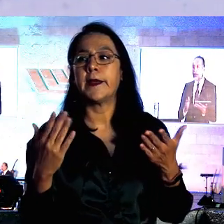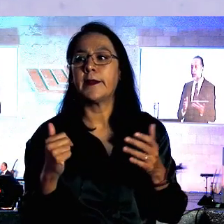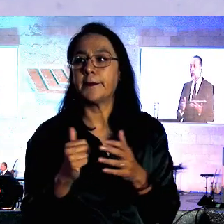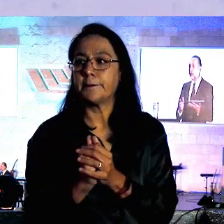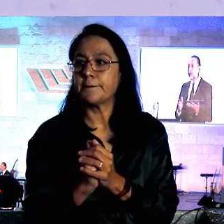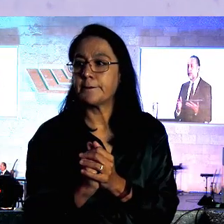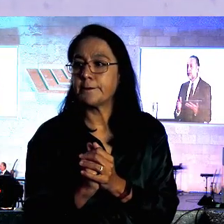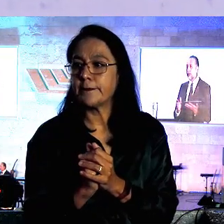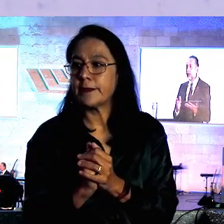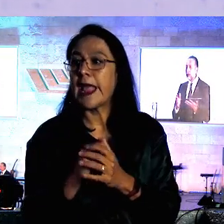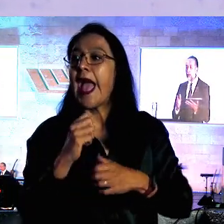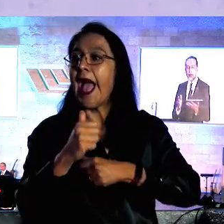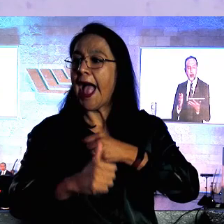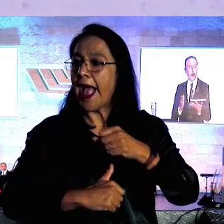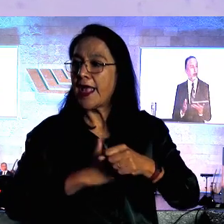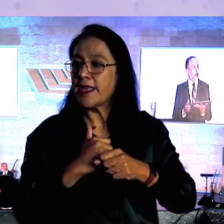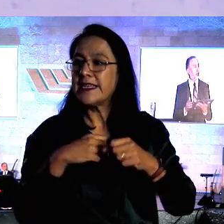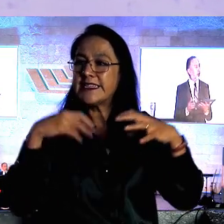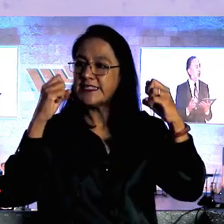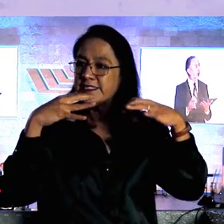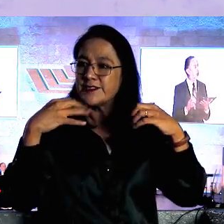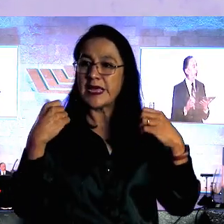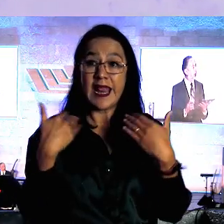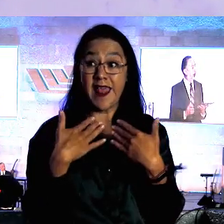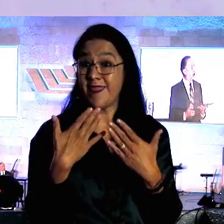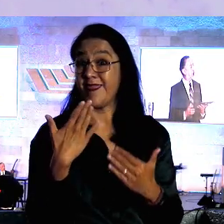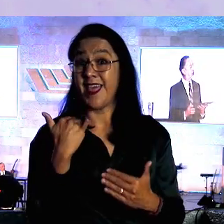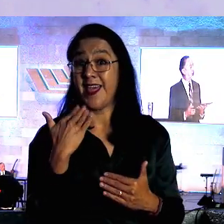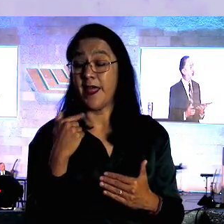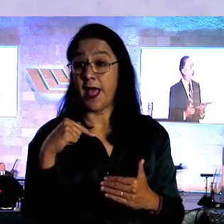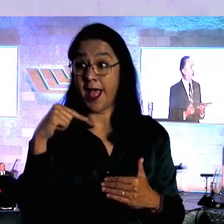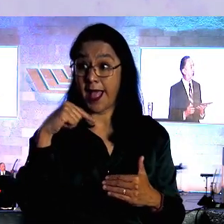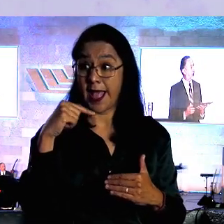México está pasando por un problema de sequía?